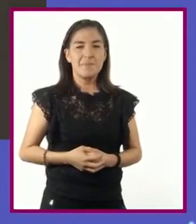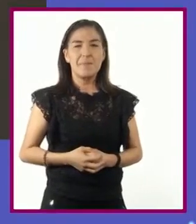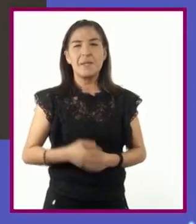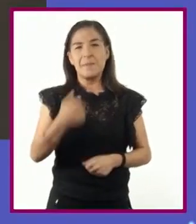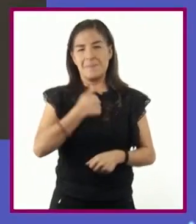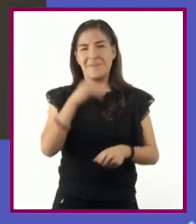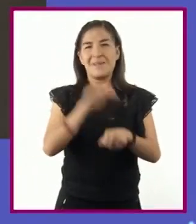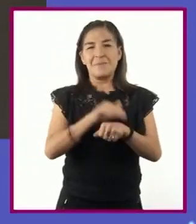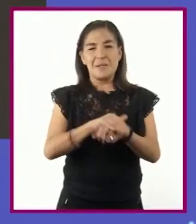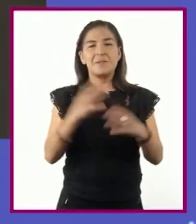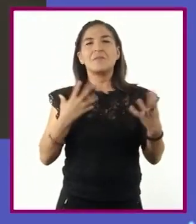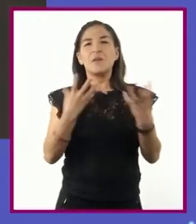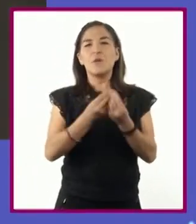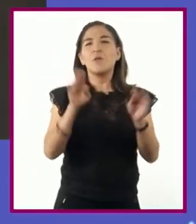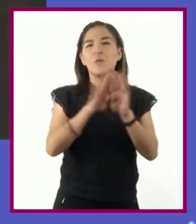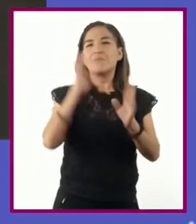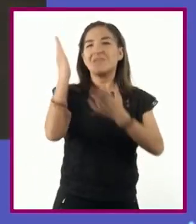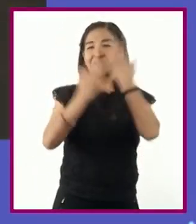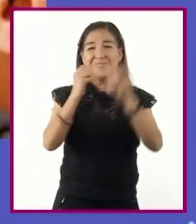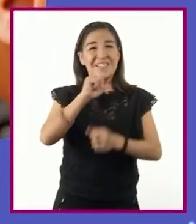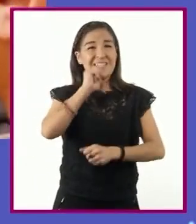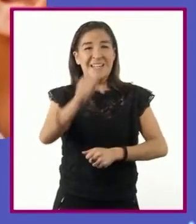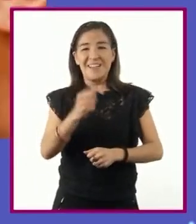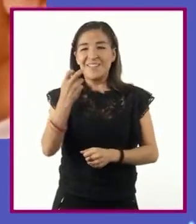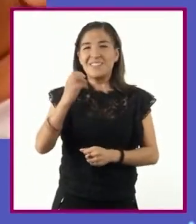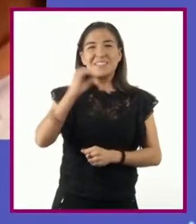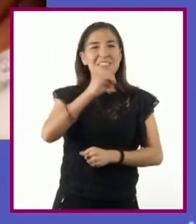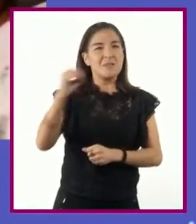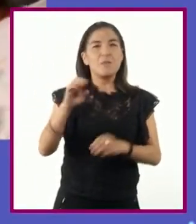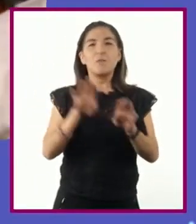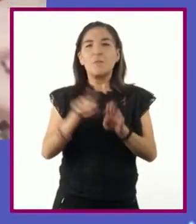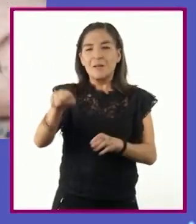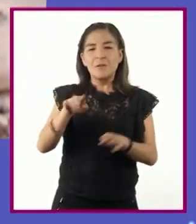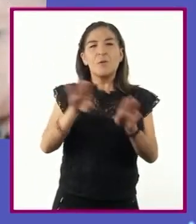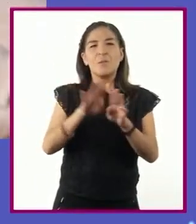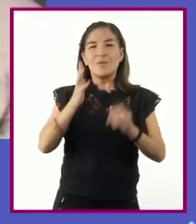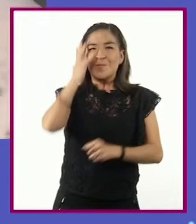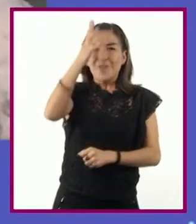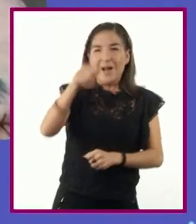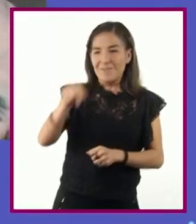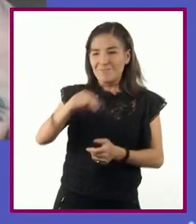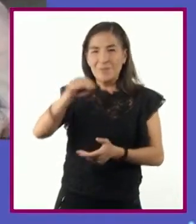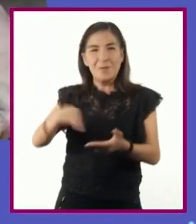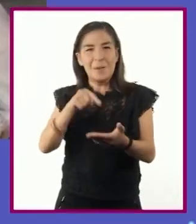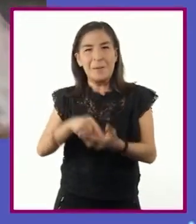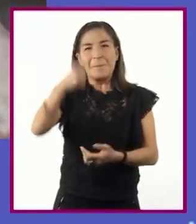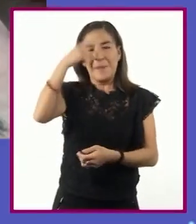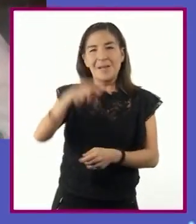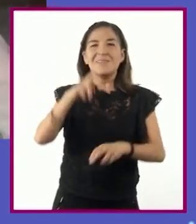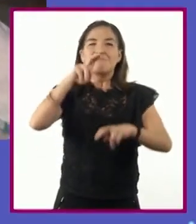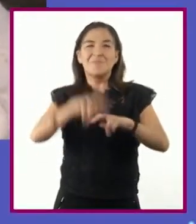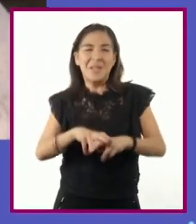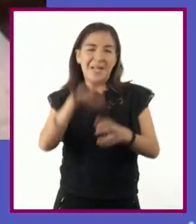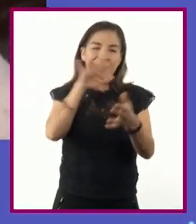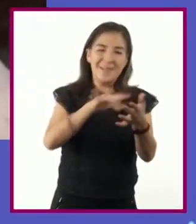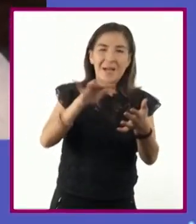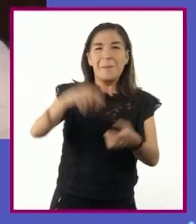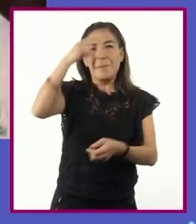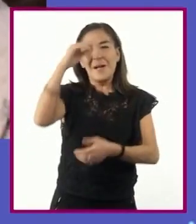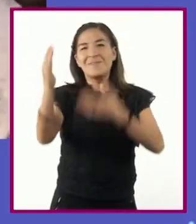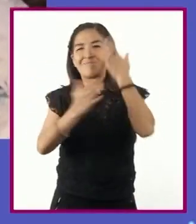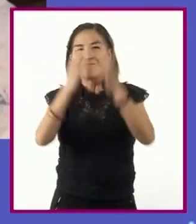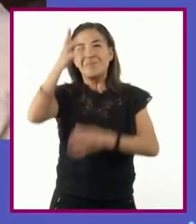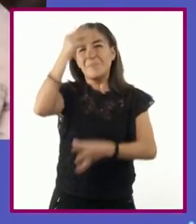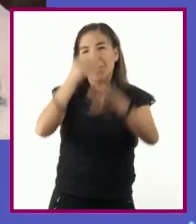amigas y yo teníamos sed de educación, porque nuestro futuro estaba allí, en aquella aula. Allí nos sentábamos, leíamos y aprendíamos